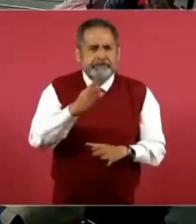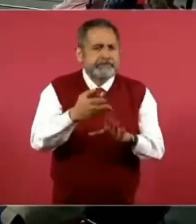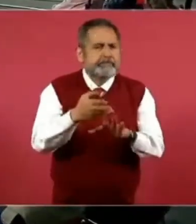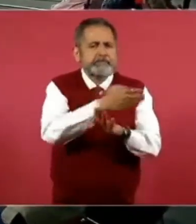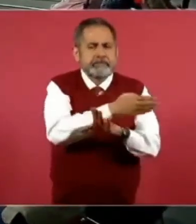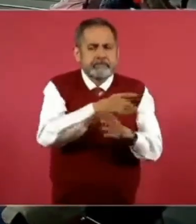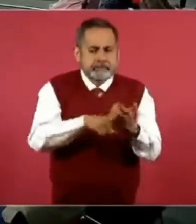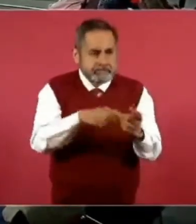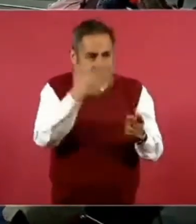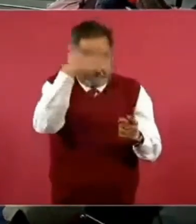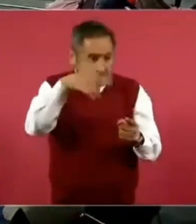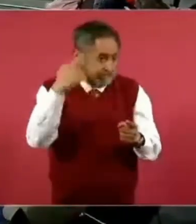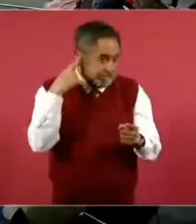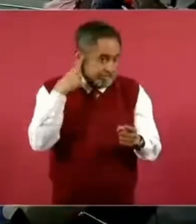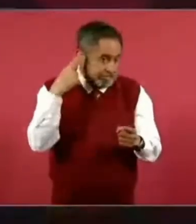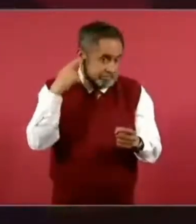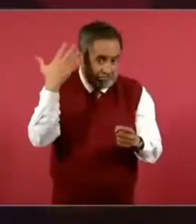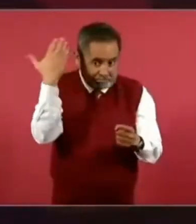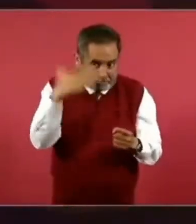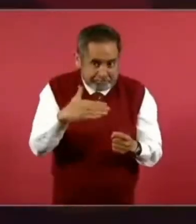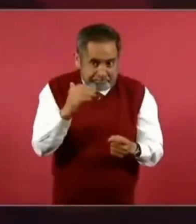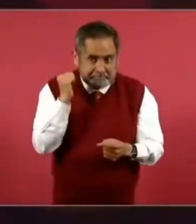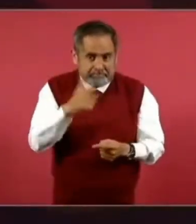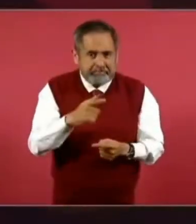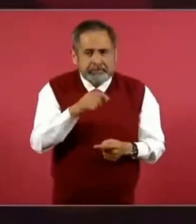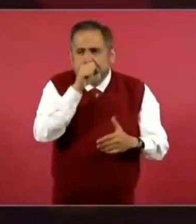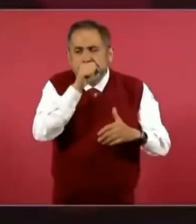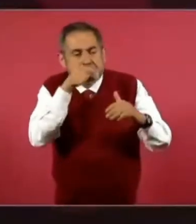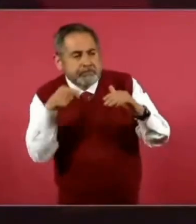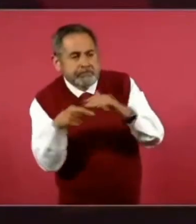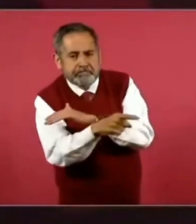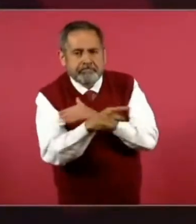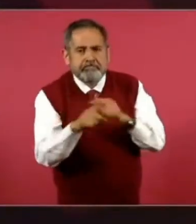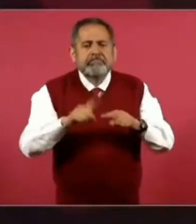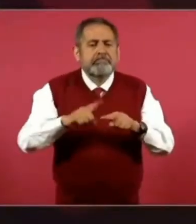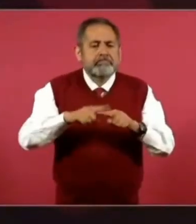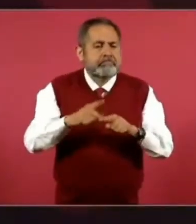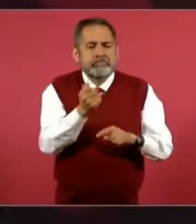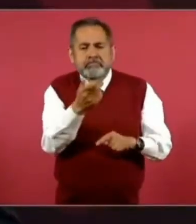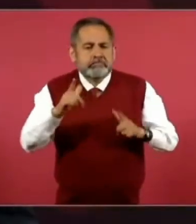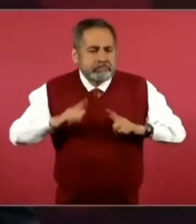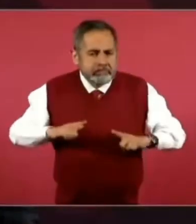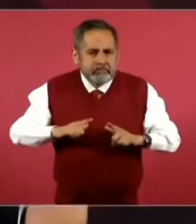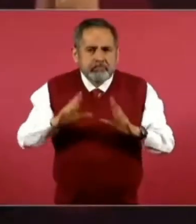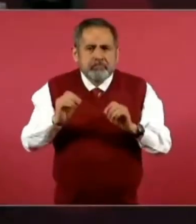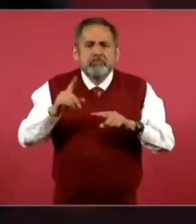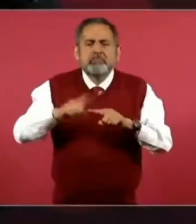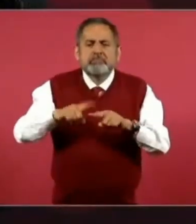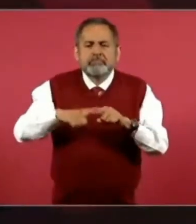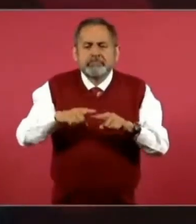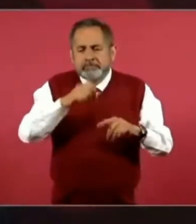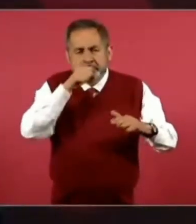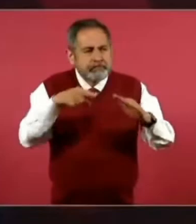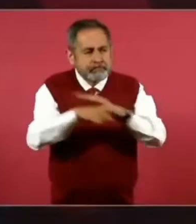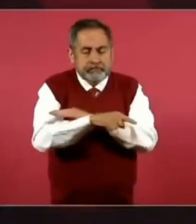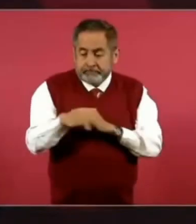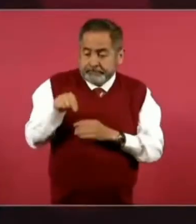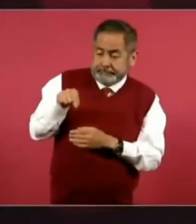supieron por algún agente de que iban a salir